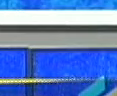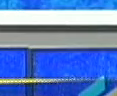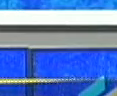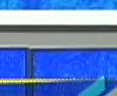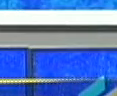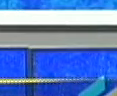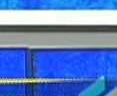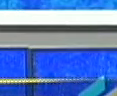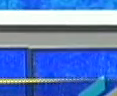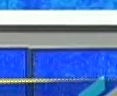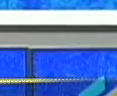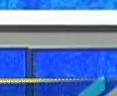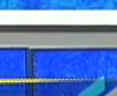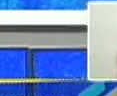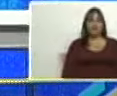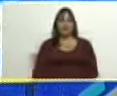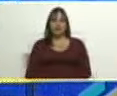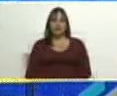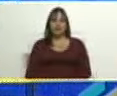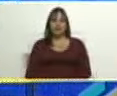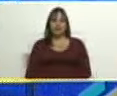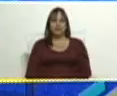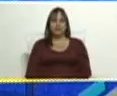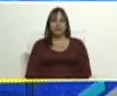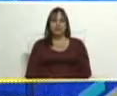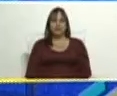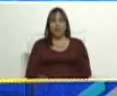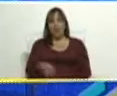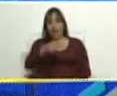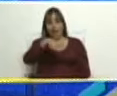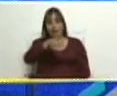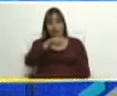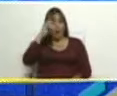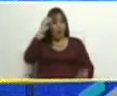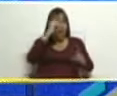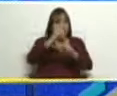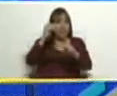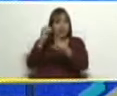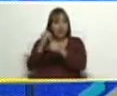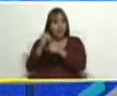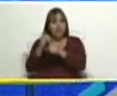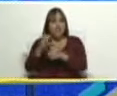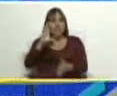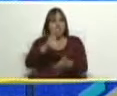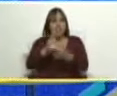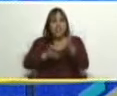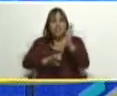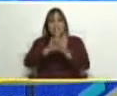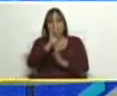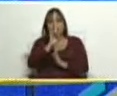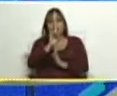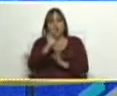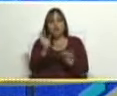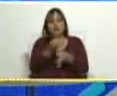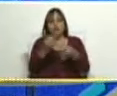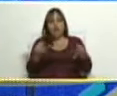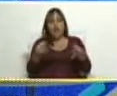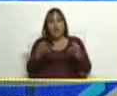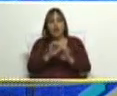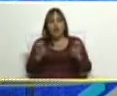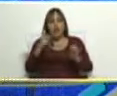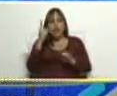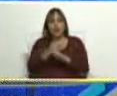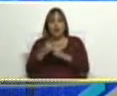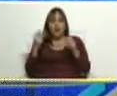Ahí hay un conjunto de metas de estos centros de desarrollo de calidad educativa que debemos